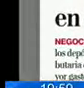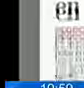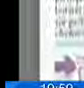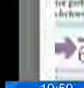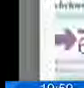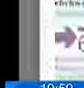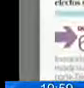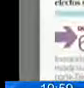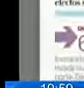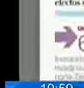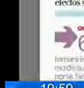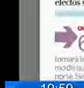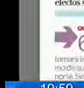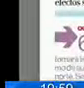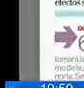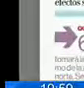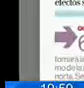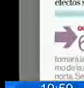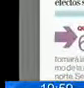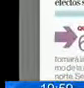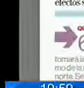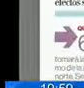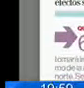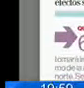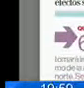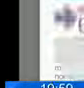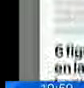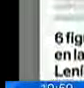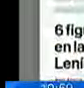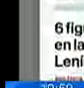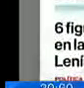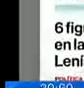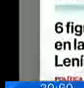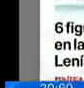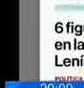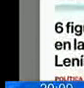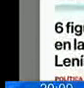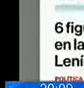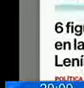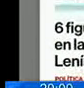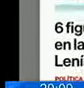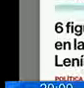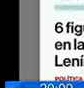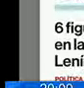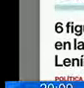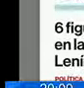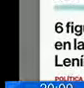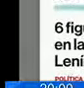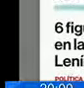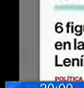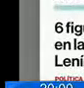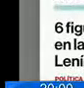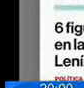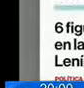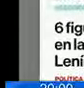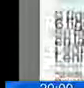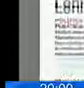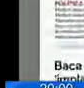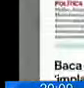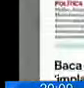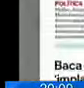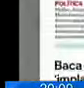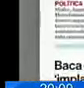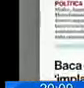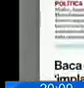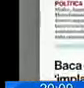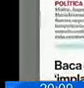mayor gasto fiscal impulsó la economía en abril. La Asamblea cerró su periodo con 73 proyectos legales aprobados.